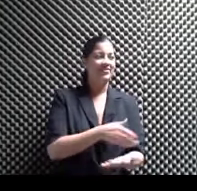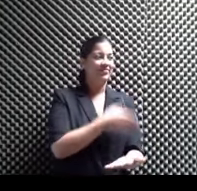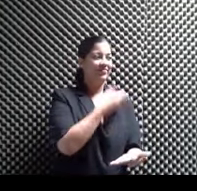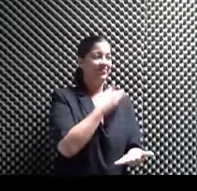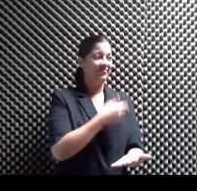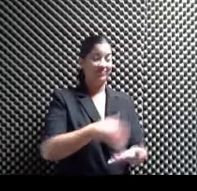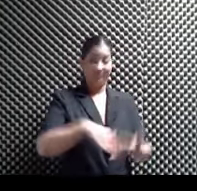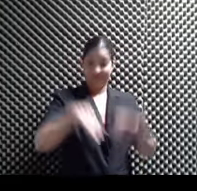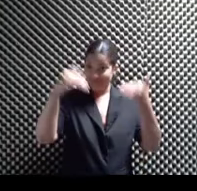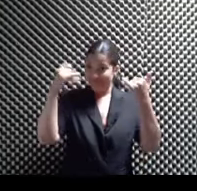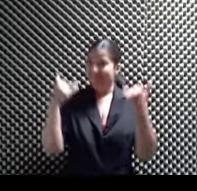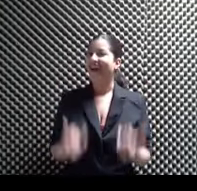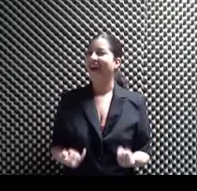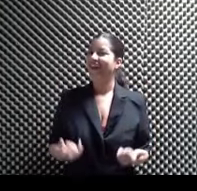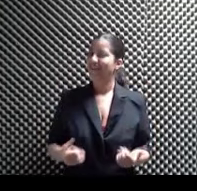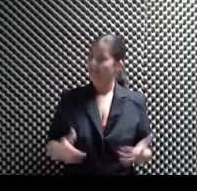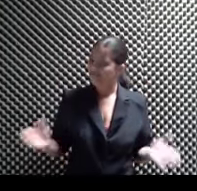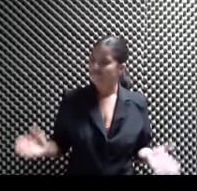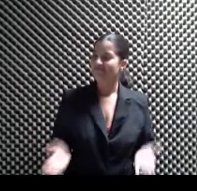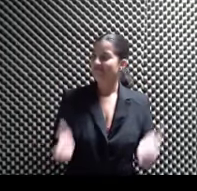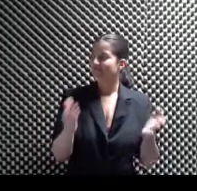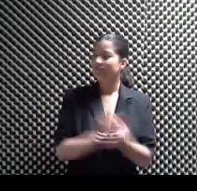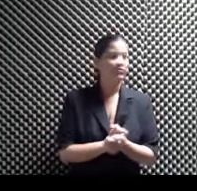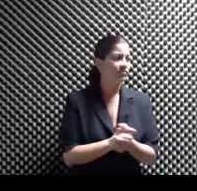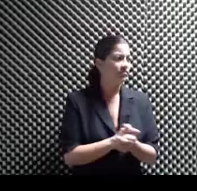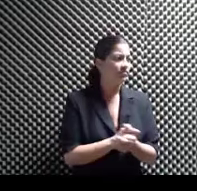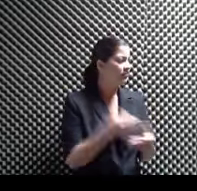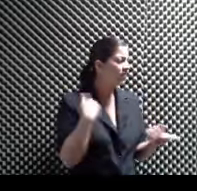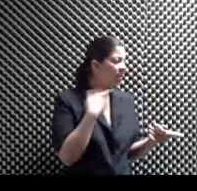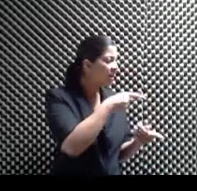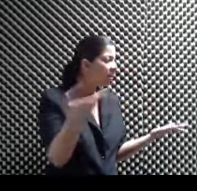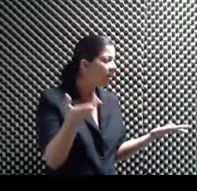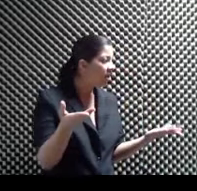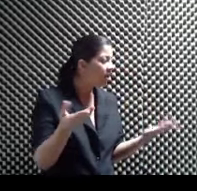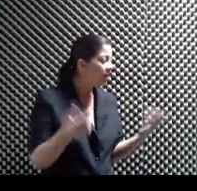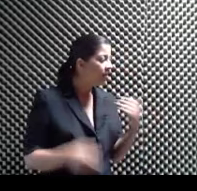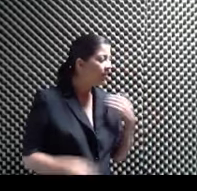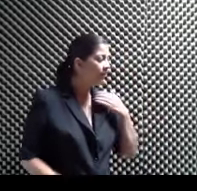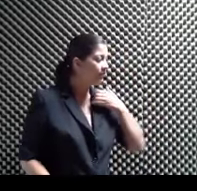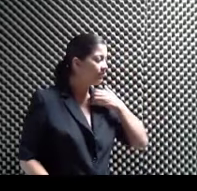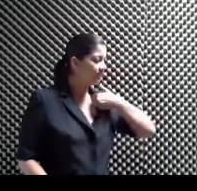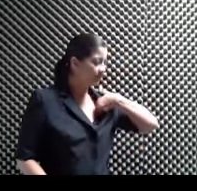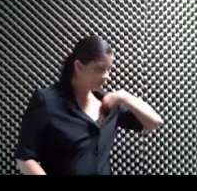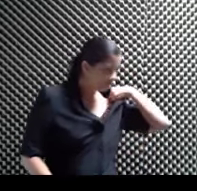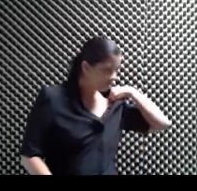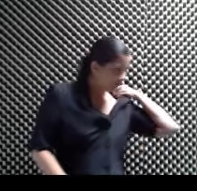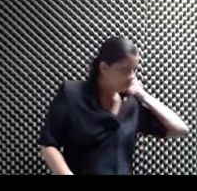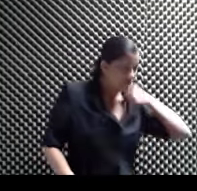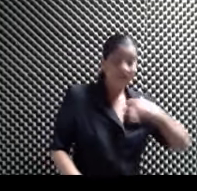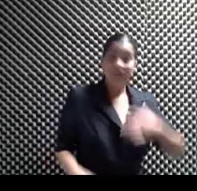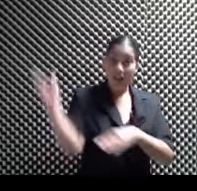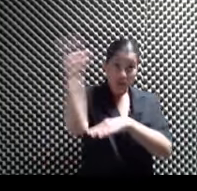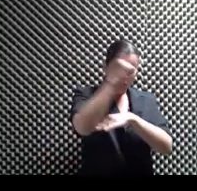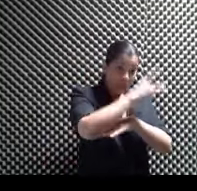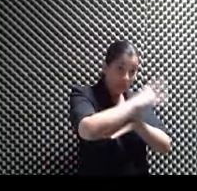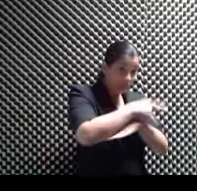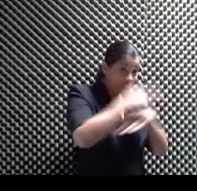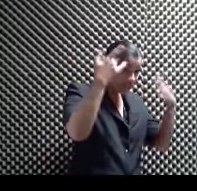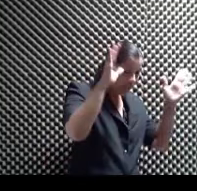Y nos Fuimos Y nos Fuimos Mira que Tú Tienes Ahí Cuéntame Rapidito Después Después Del Aeropuerto Aterrizamos En El Viejo San Juan